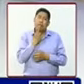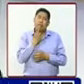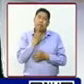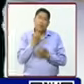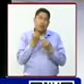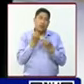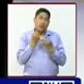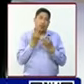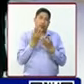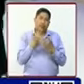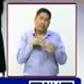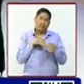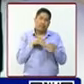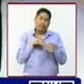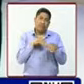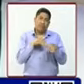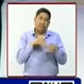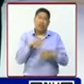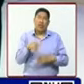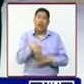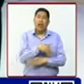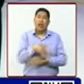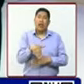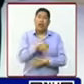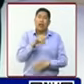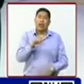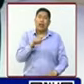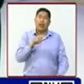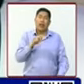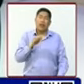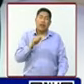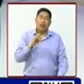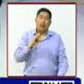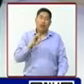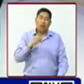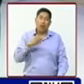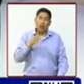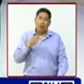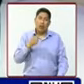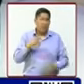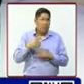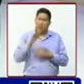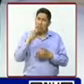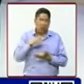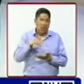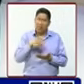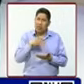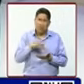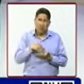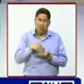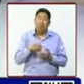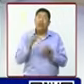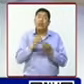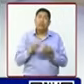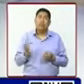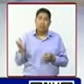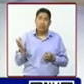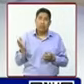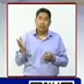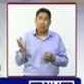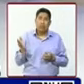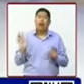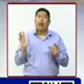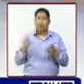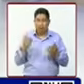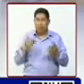carga vehicular, al igual que la calle Yanacocha, pero mucho más la Mariscal Santa Cruz. Vamos viendo otras imágenes, señor director, por favor, llegando